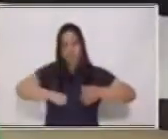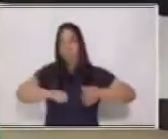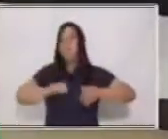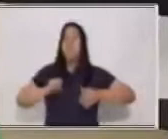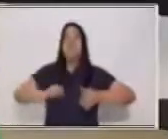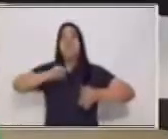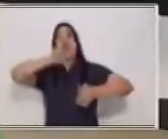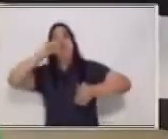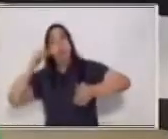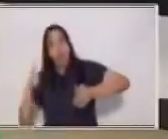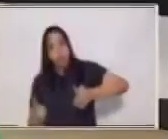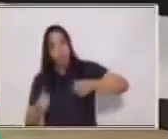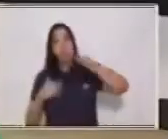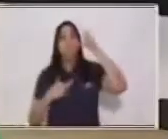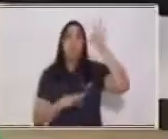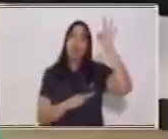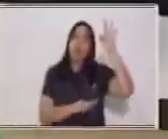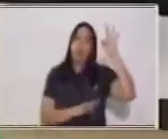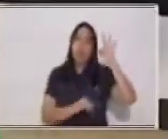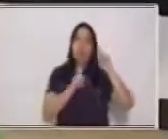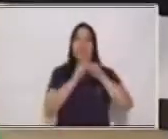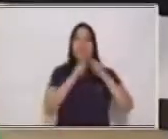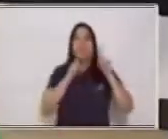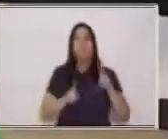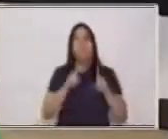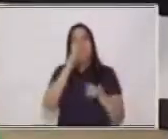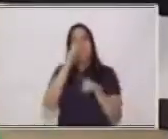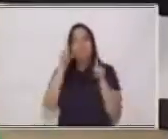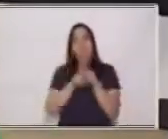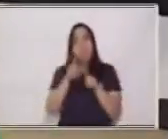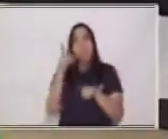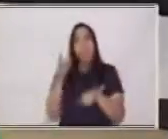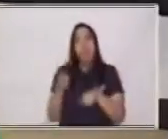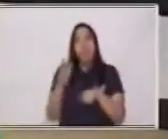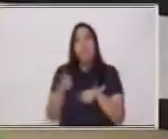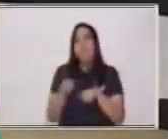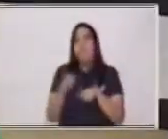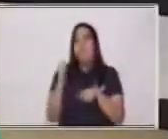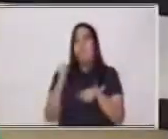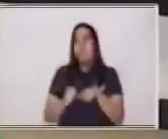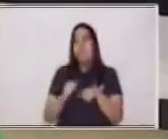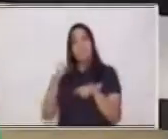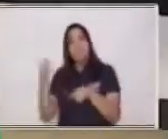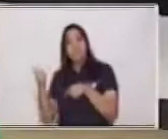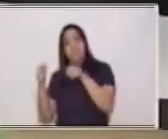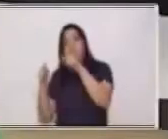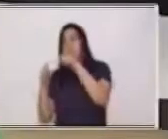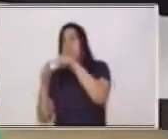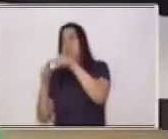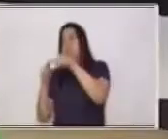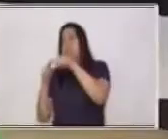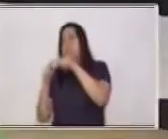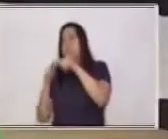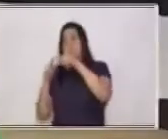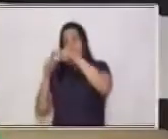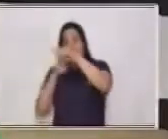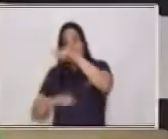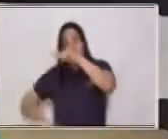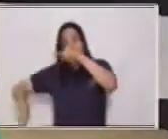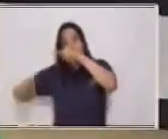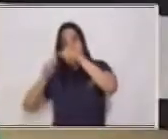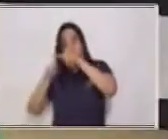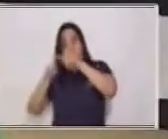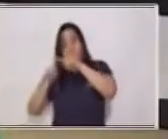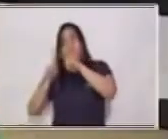marcar otra hoja, un círculo en otra hoja, pero a la siguiente hoja le vamos a cortar